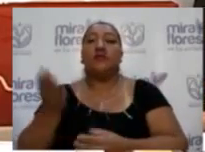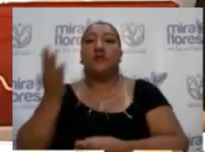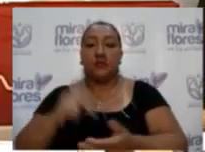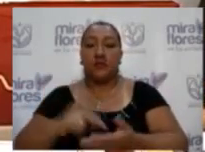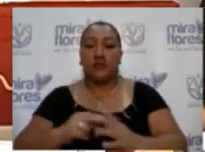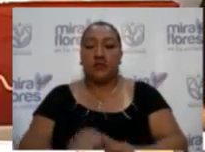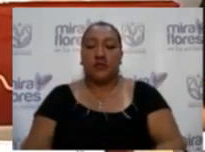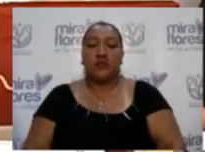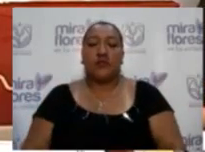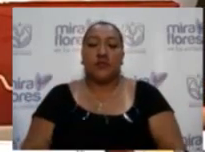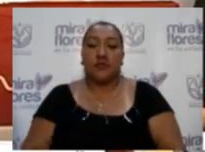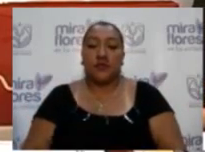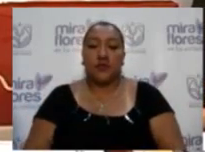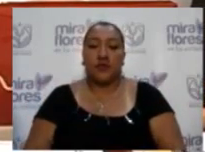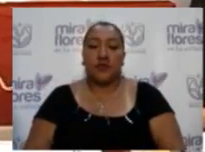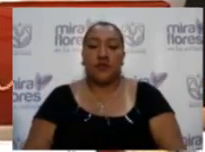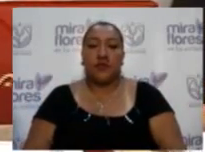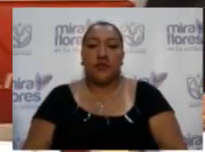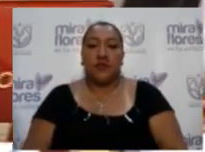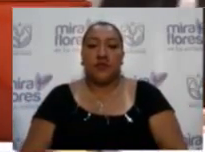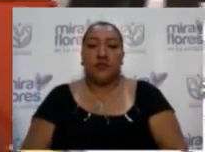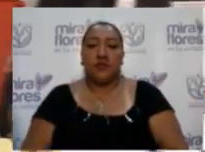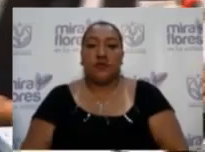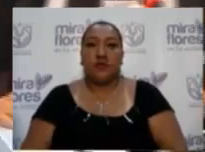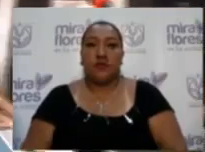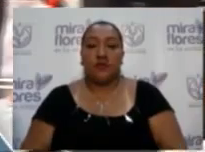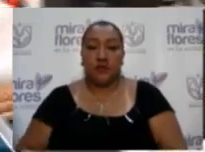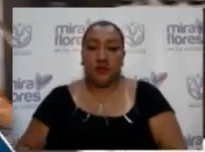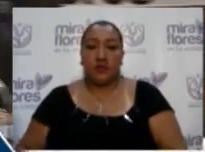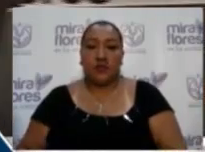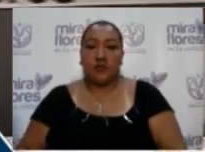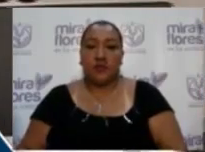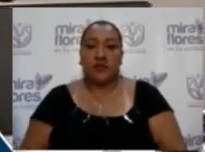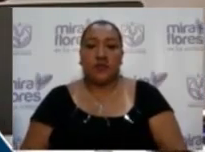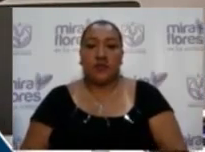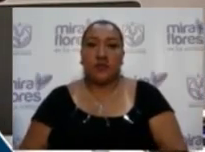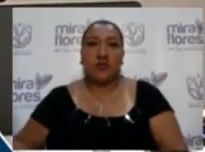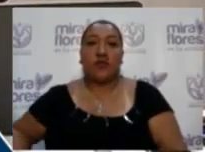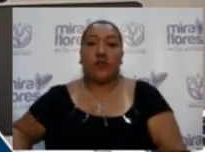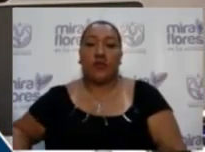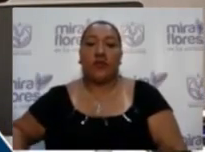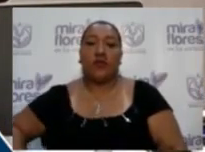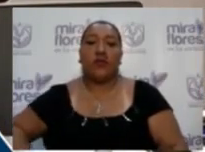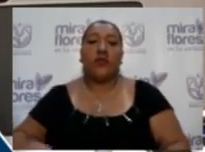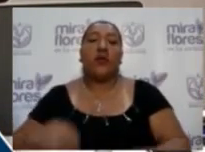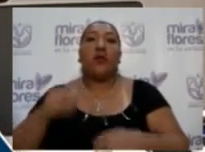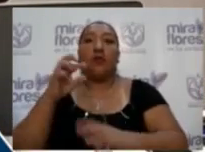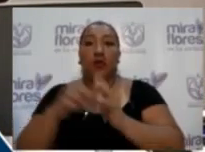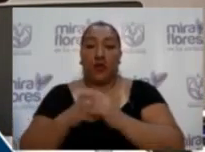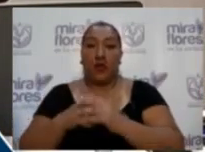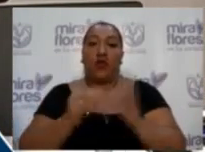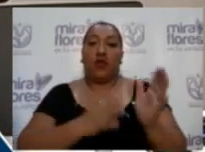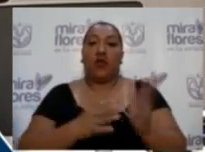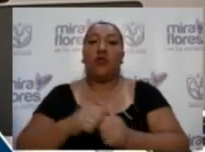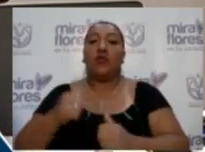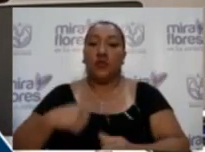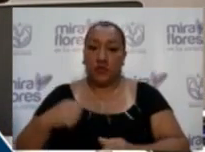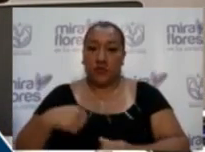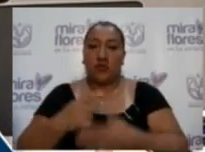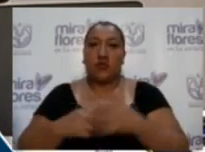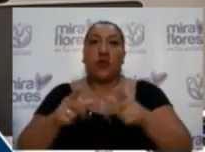a lo que es la orden del día. Proyecto de ordenanza que regula los criterios técnicos para la numeración municipal